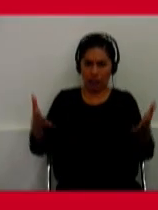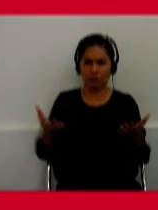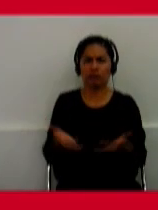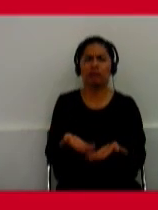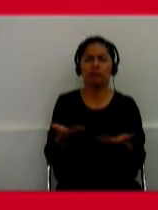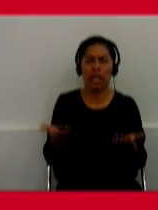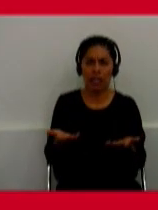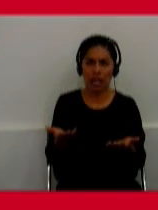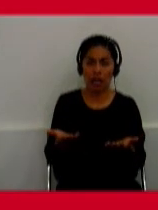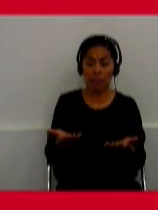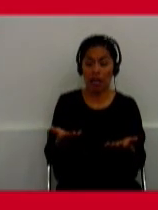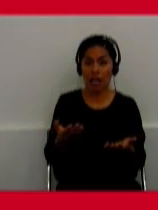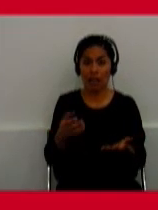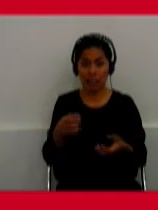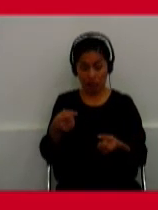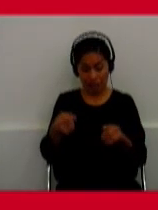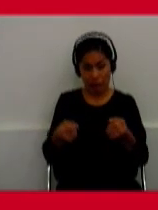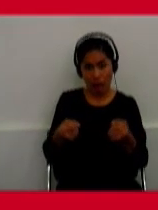cantidad de equipos.